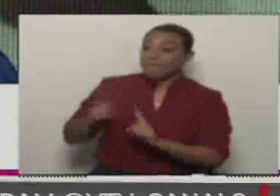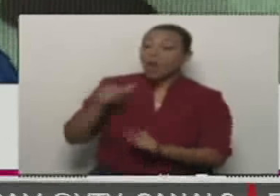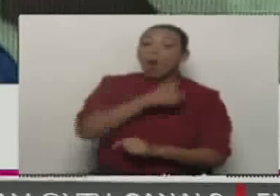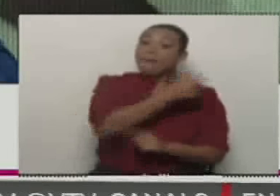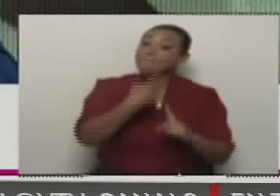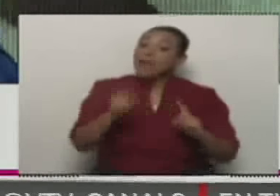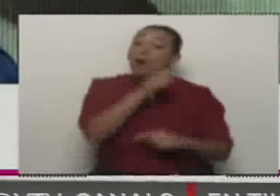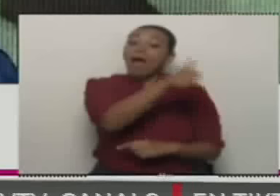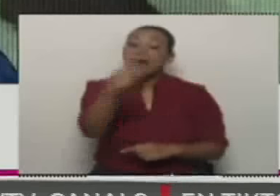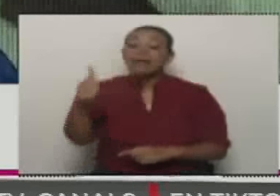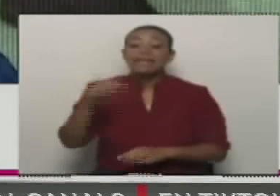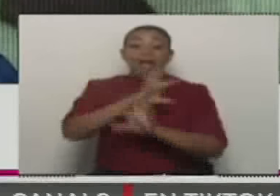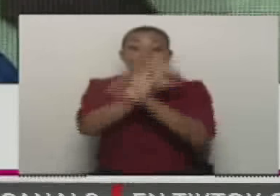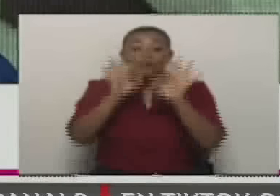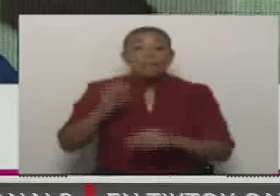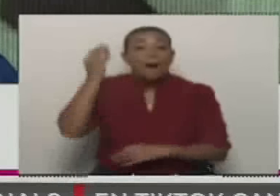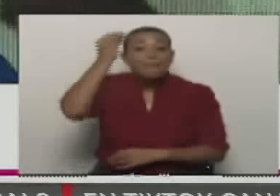un mundo.